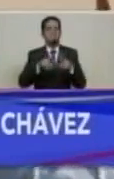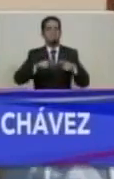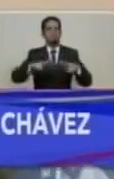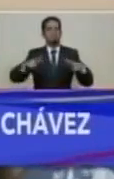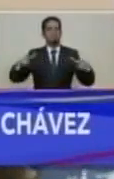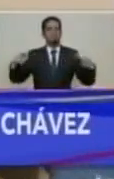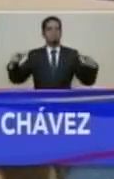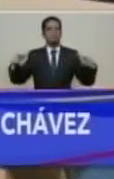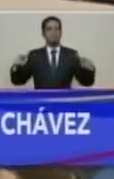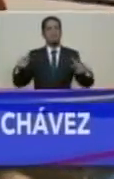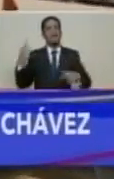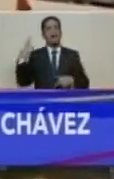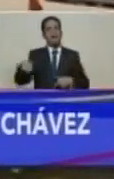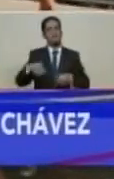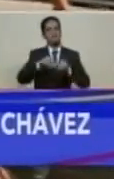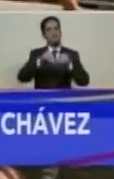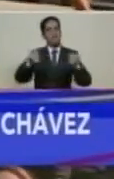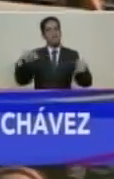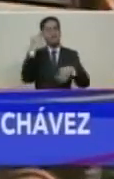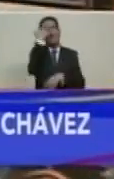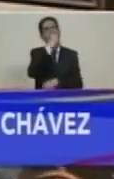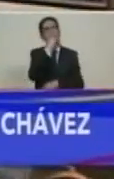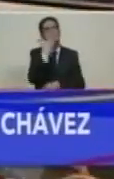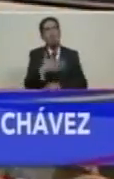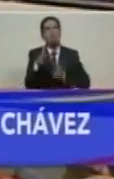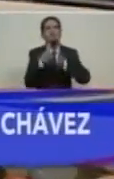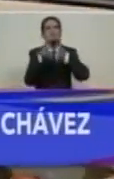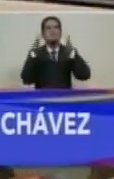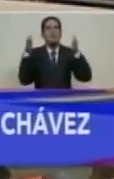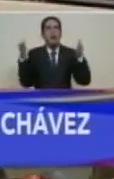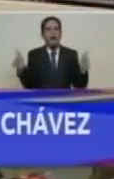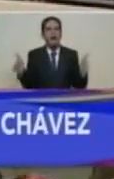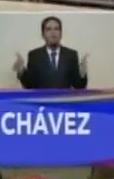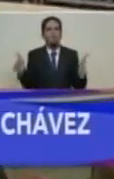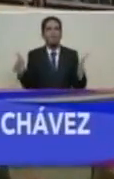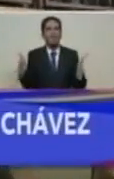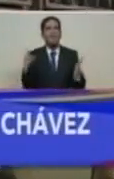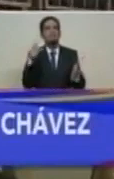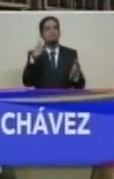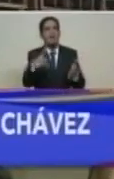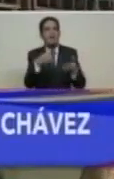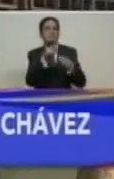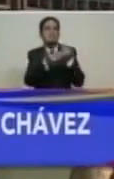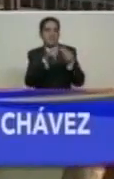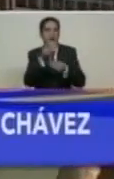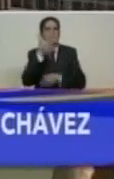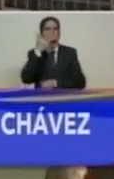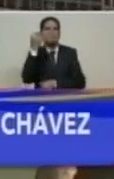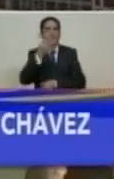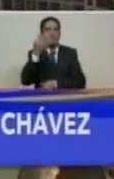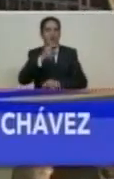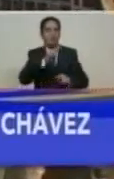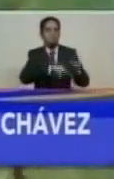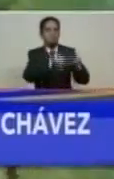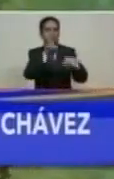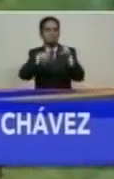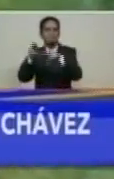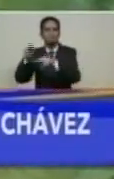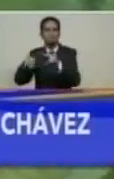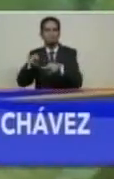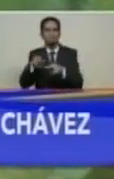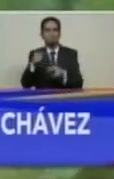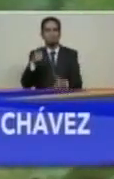creciendo. Tenemos terrenos hermosísimos, grandes, para que se haga realidad también ese sueño de